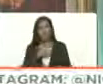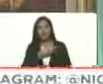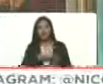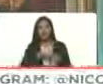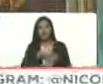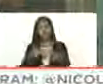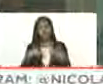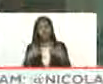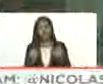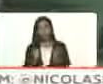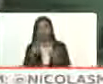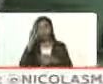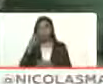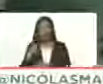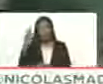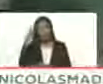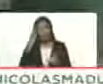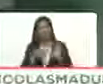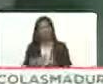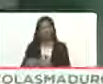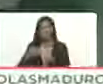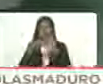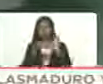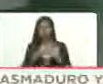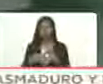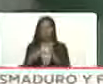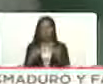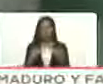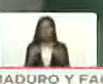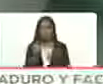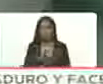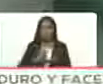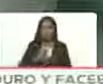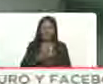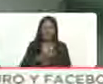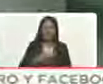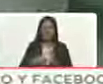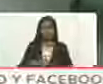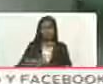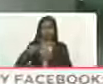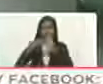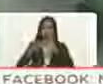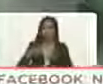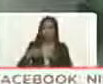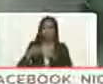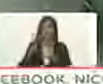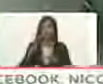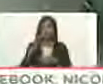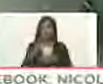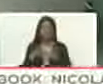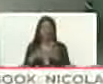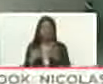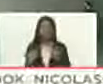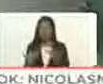días, articulando el motor farmacéutico, todos los días. Fíjense ustedes que en